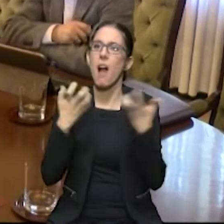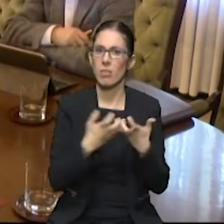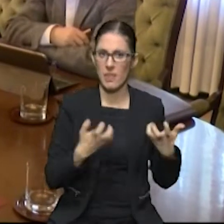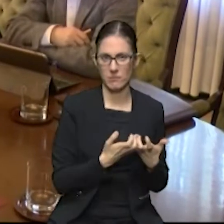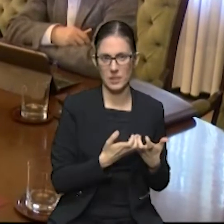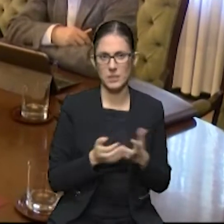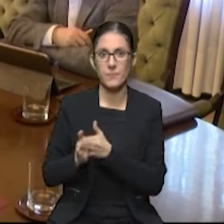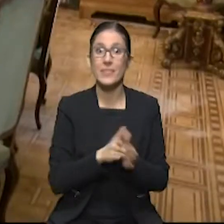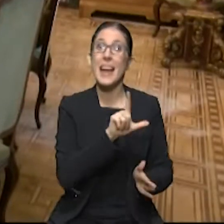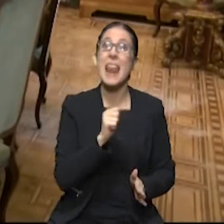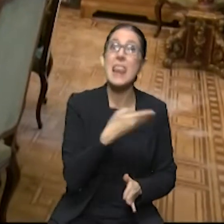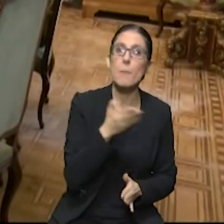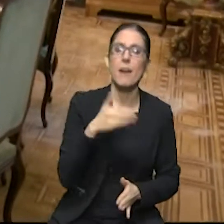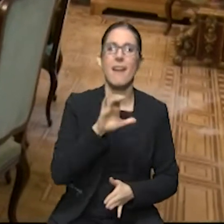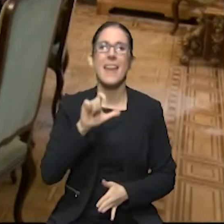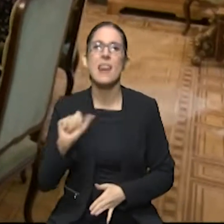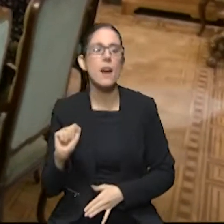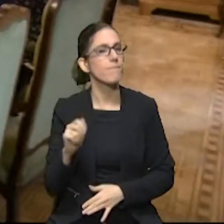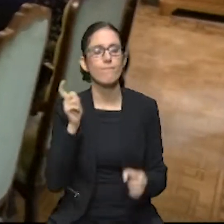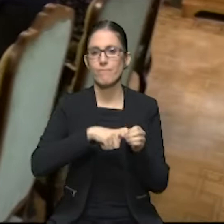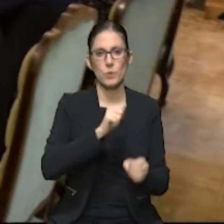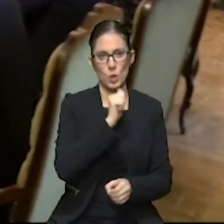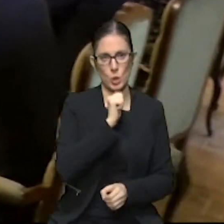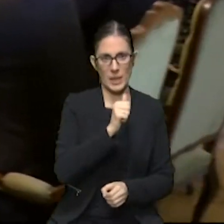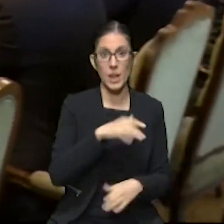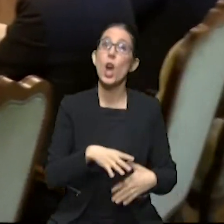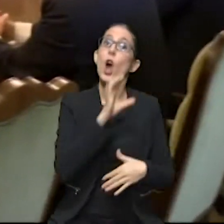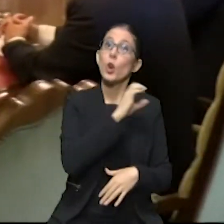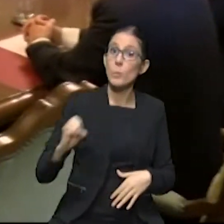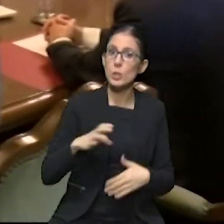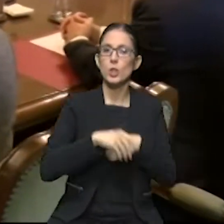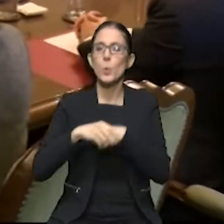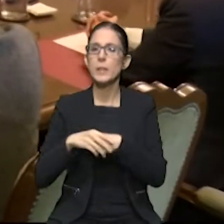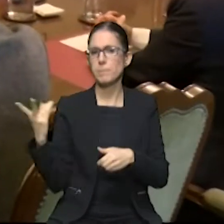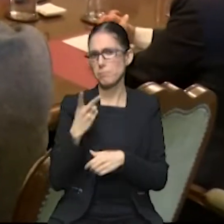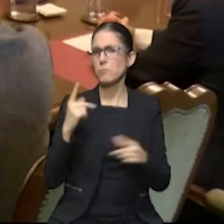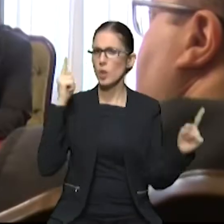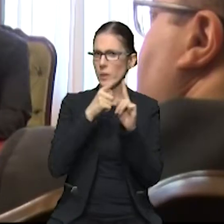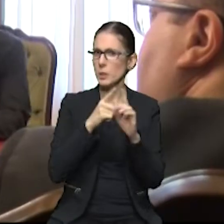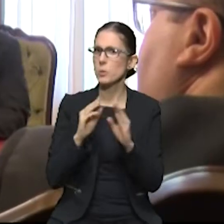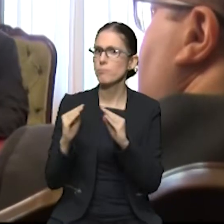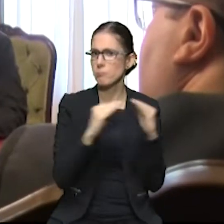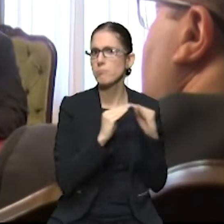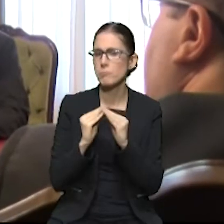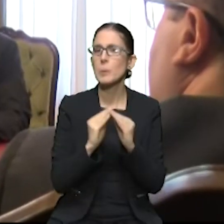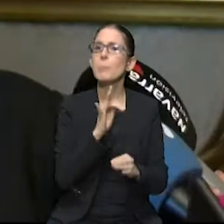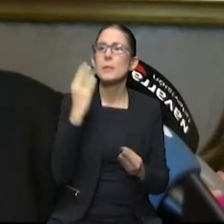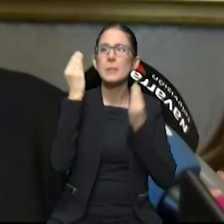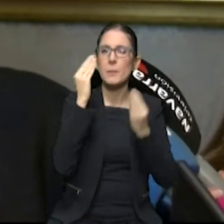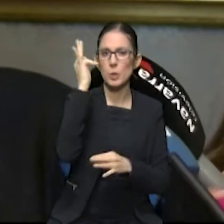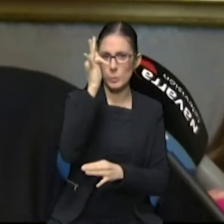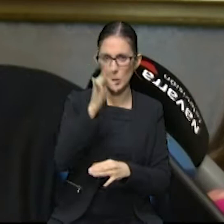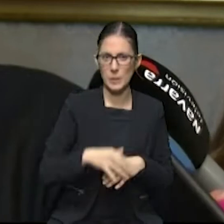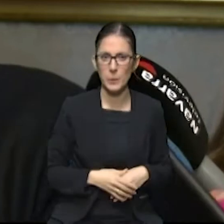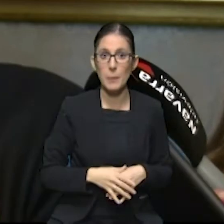LAF y ELA. A los lados de la mesa Comisiones Obreras y UGT que comparten objetivos y se muestran optimistas. Persiguen una palabra, calidad. Estamos